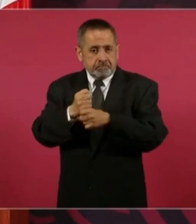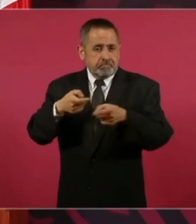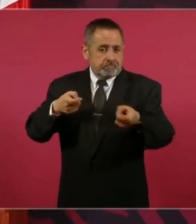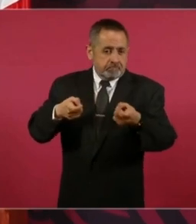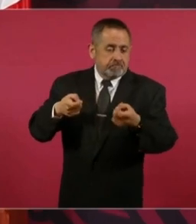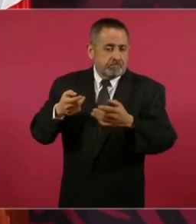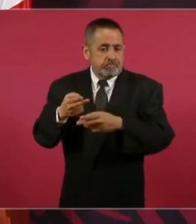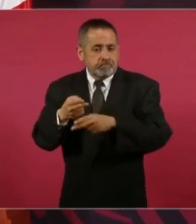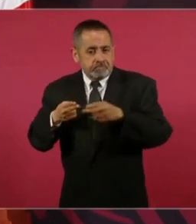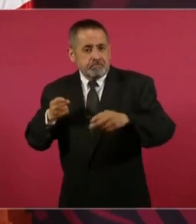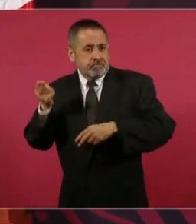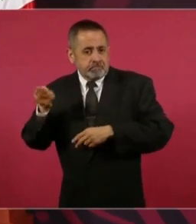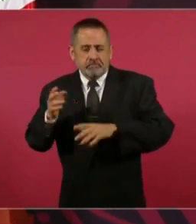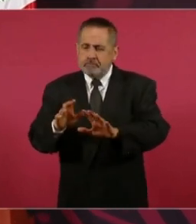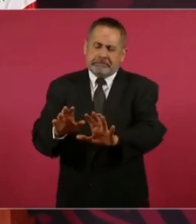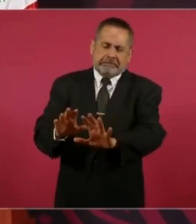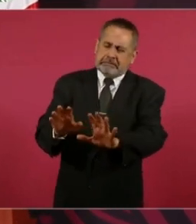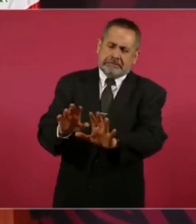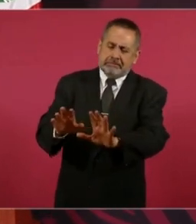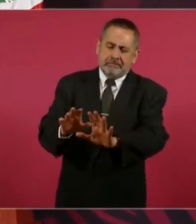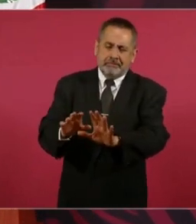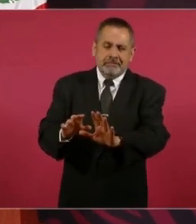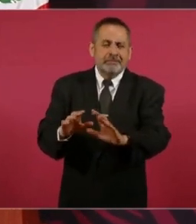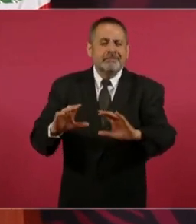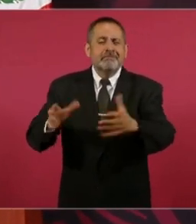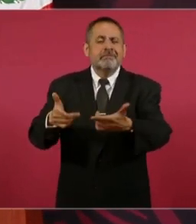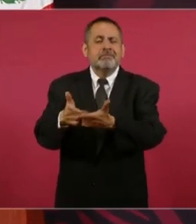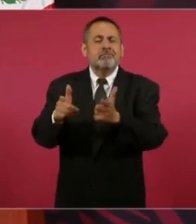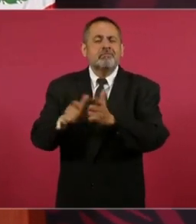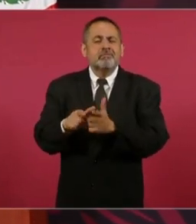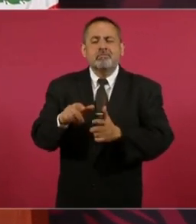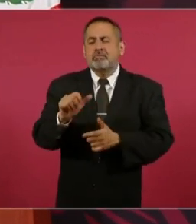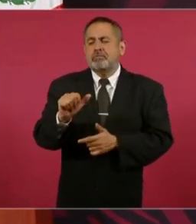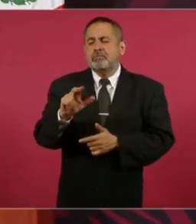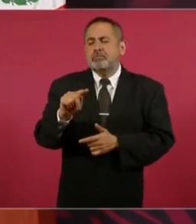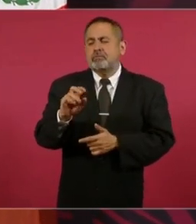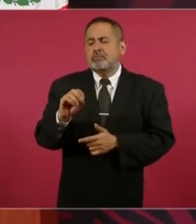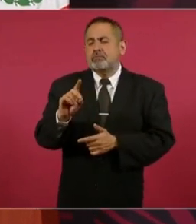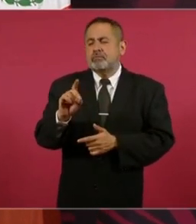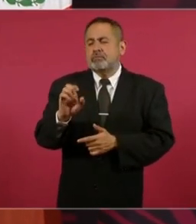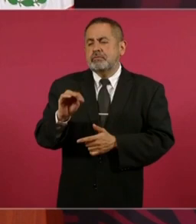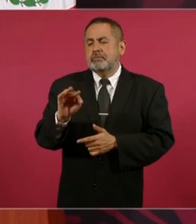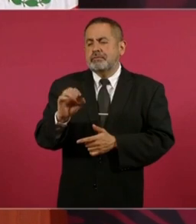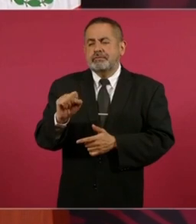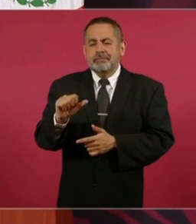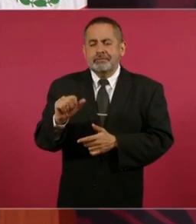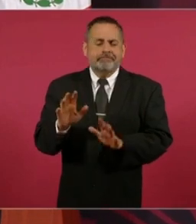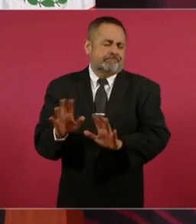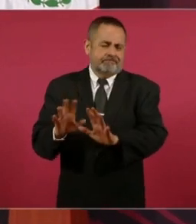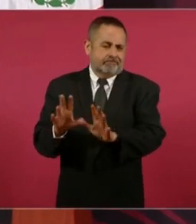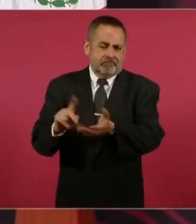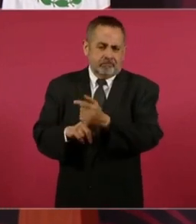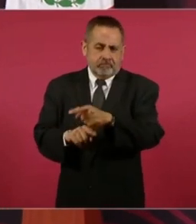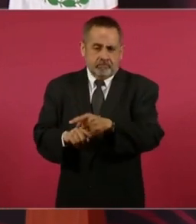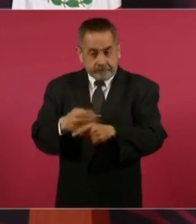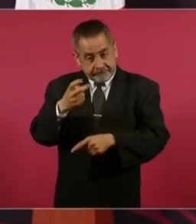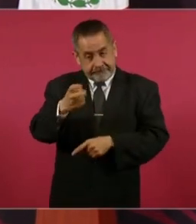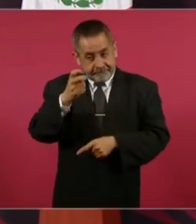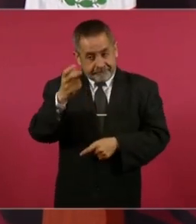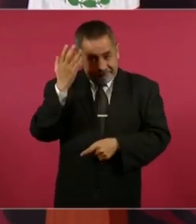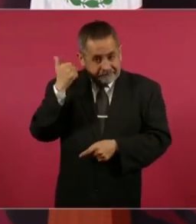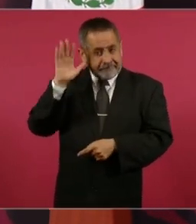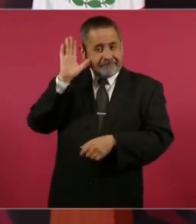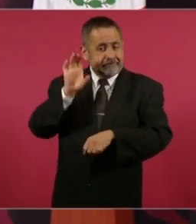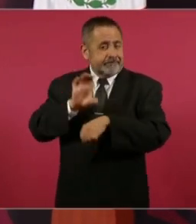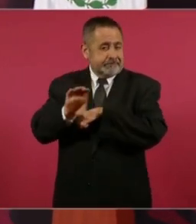arme las autodefensas No ese sistema lo aplicaron en